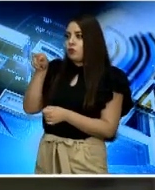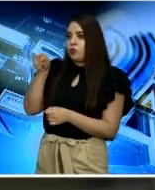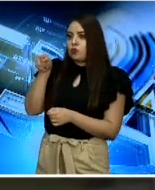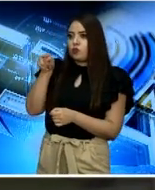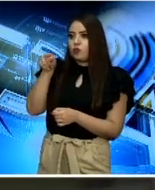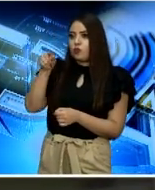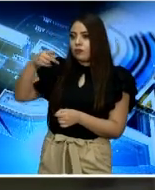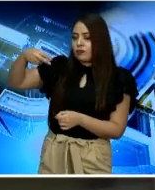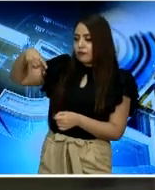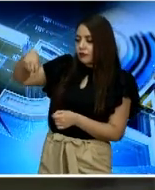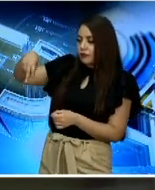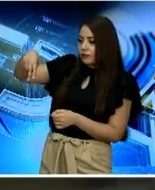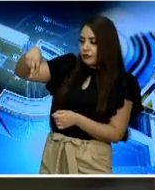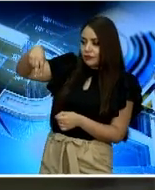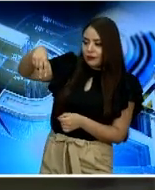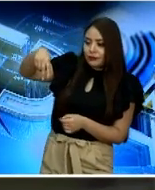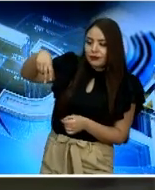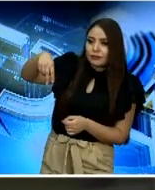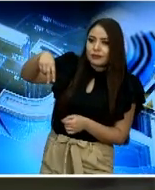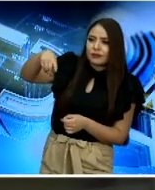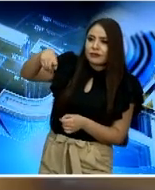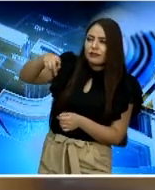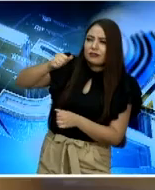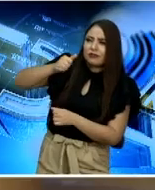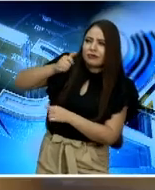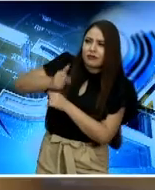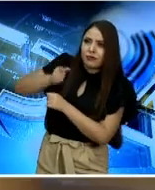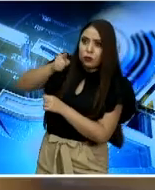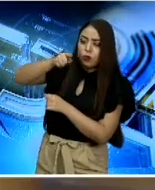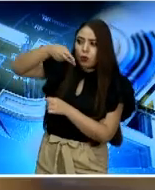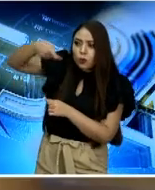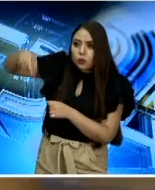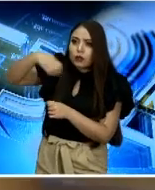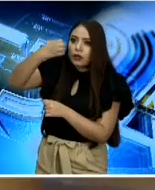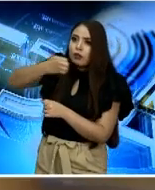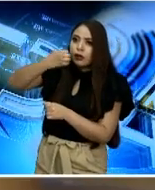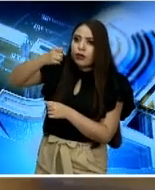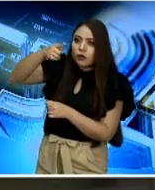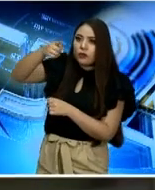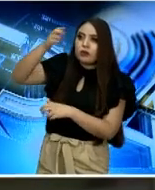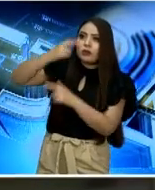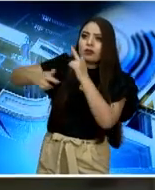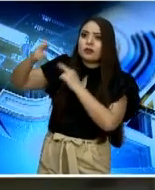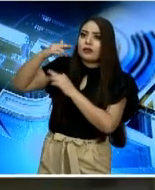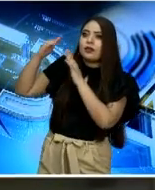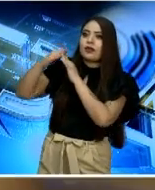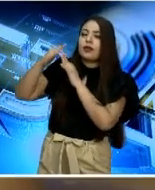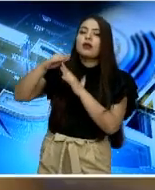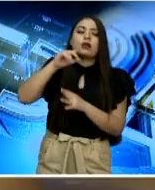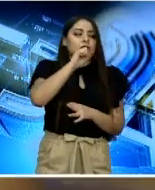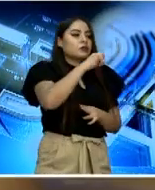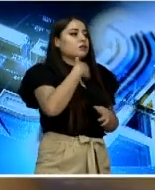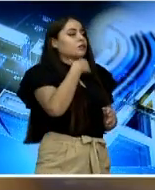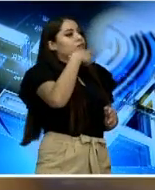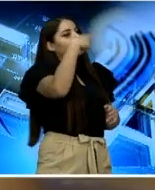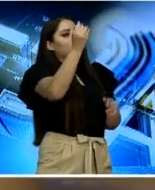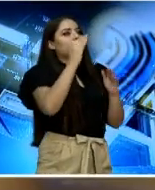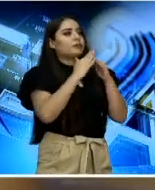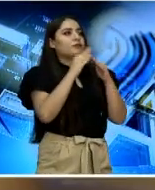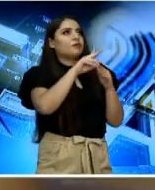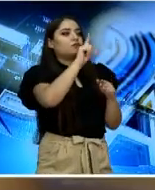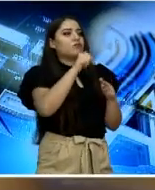das cuenta, llegas al lugar, no, te regresas a tu casa. Sí, me fui a mi casa. ¿Y luego? Pues ya llegué, estaba